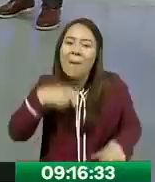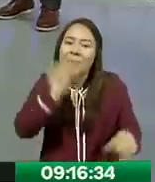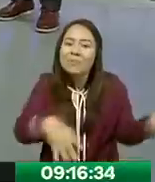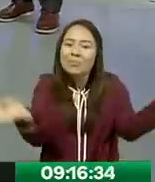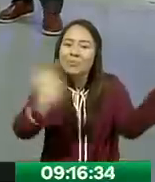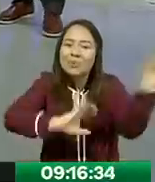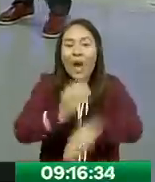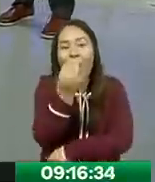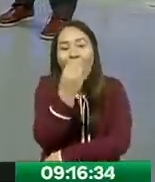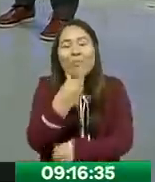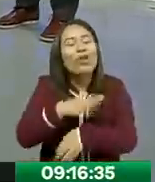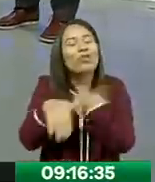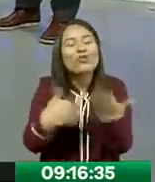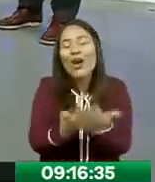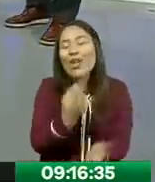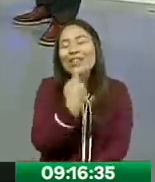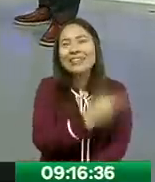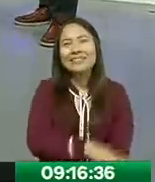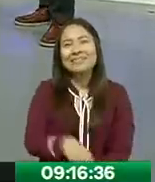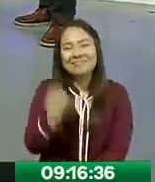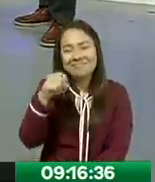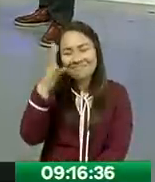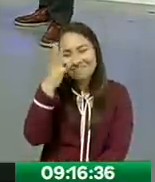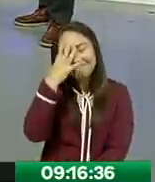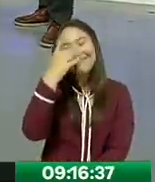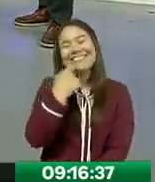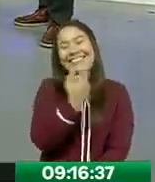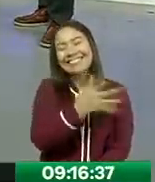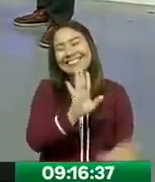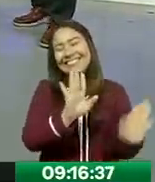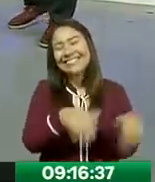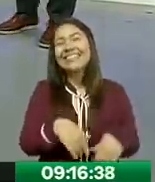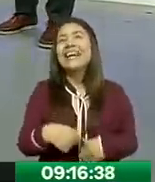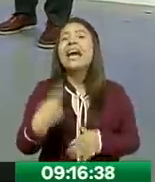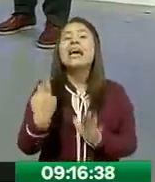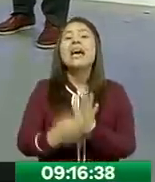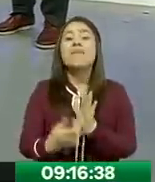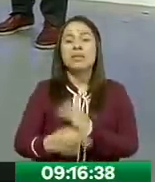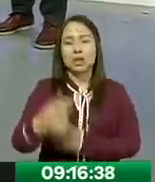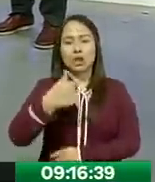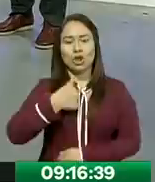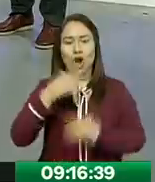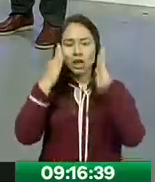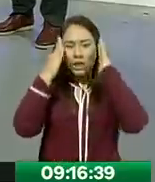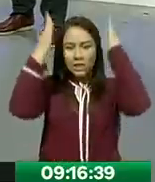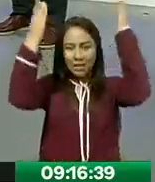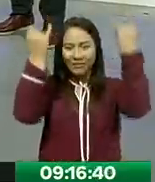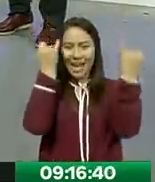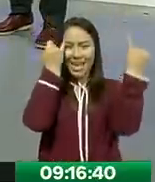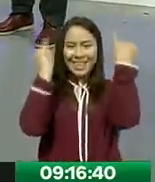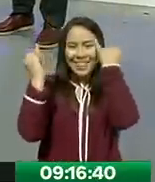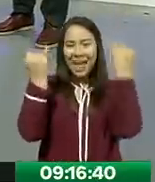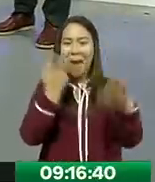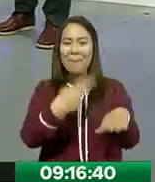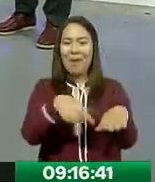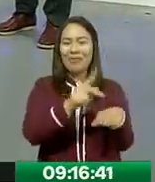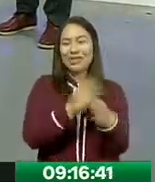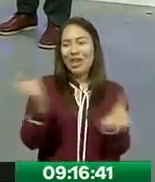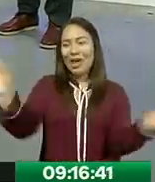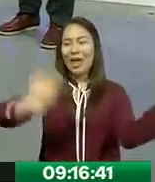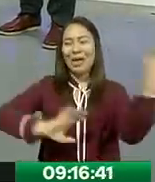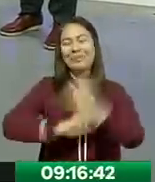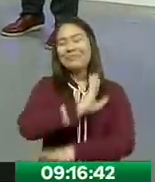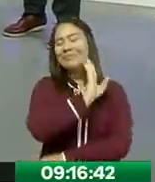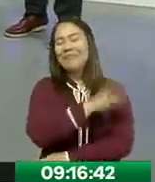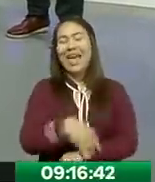Nos vamos a un corte y regresamos enseguida. Nada más, nada más. Lo que pasa es que yo soy un chef creativo. Ay, sí, profesional, ya, ya. Vamos a